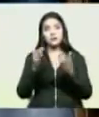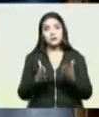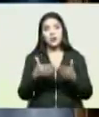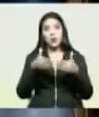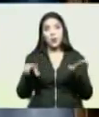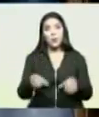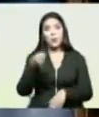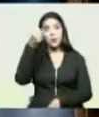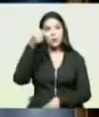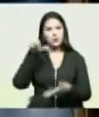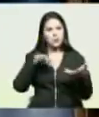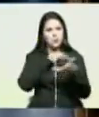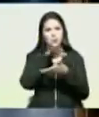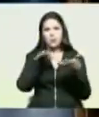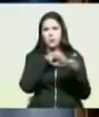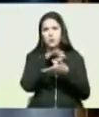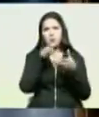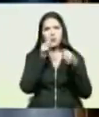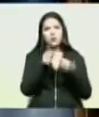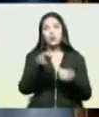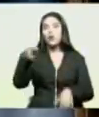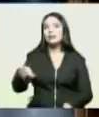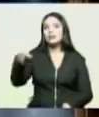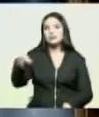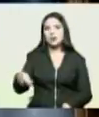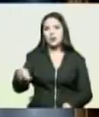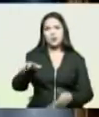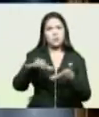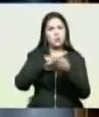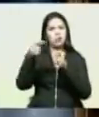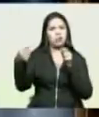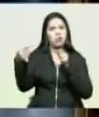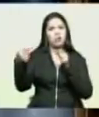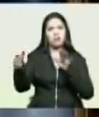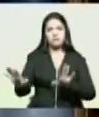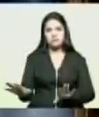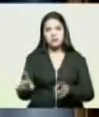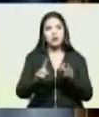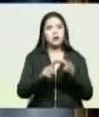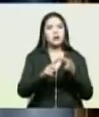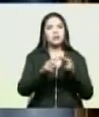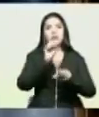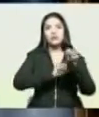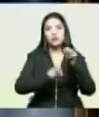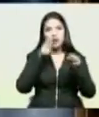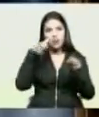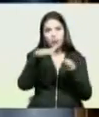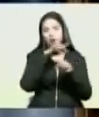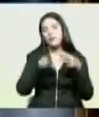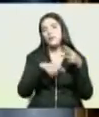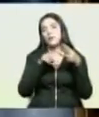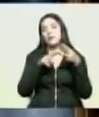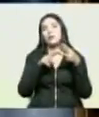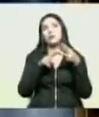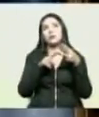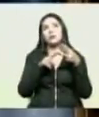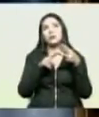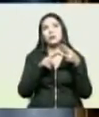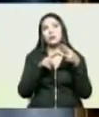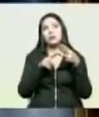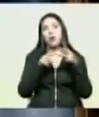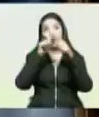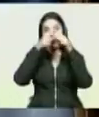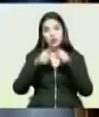en conflicto con el TCJ, con la Defensoría del Pueblo, con la Contraloría General